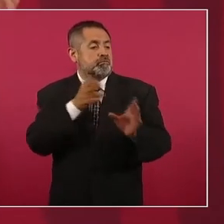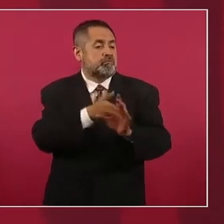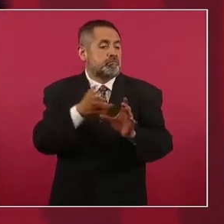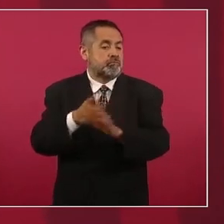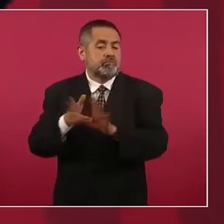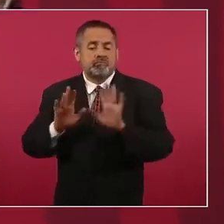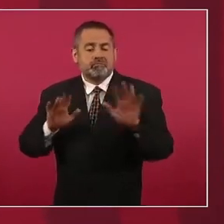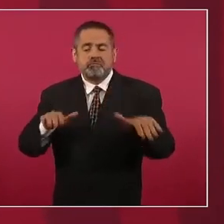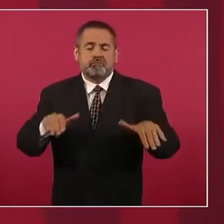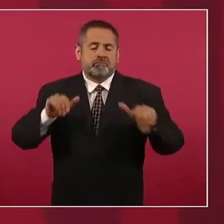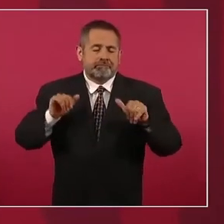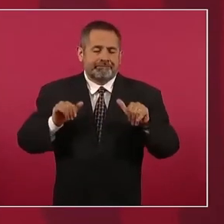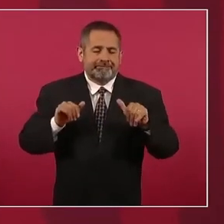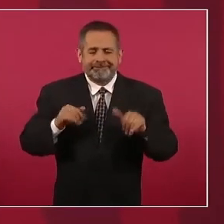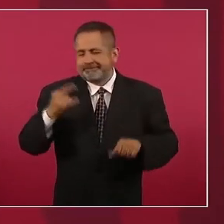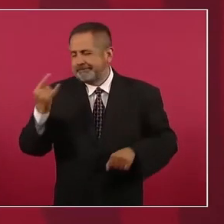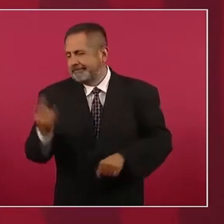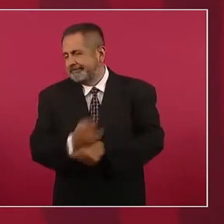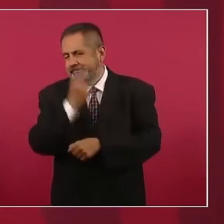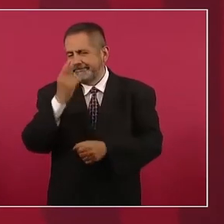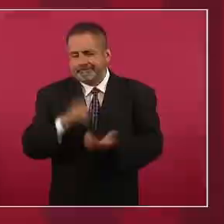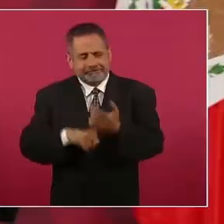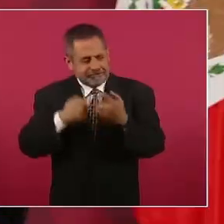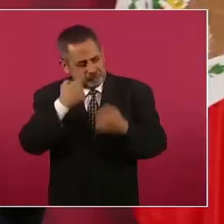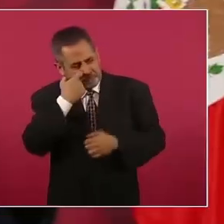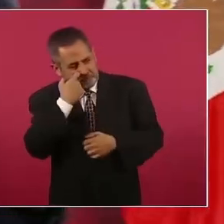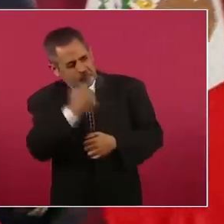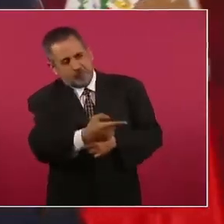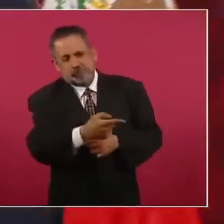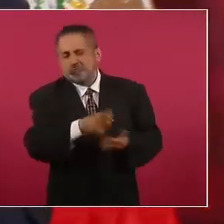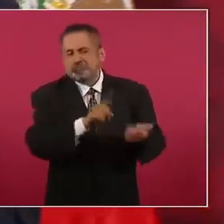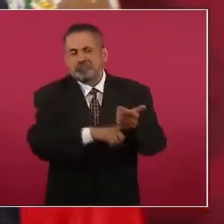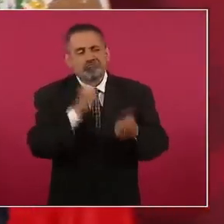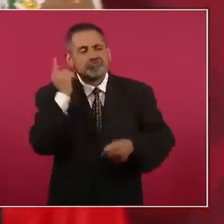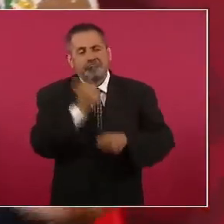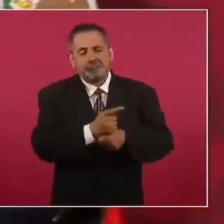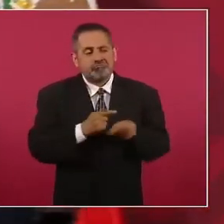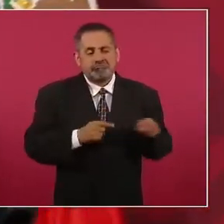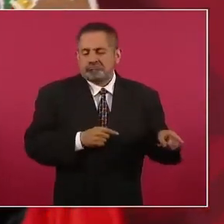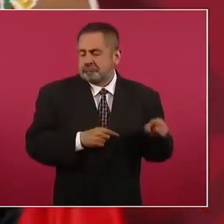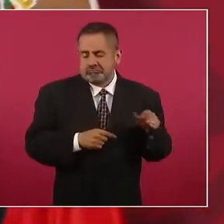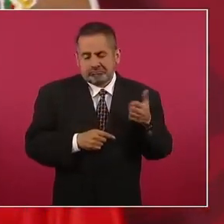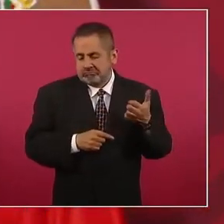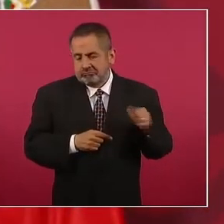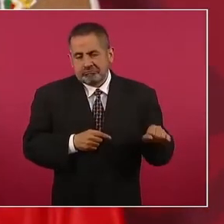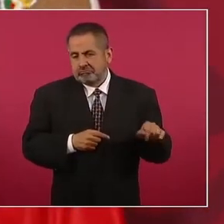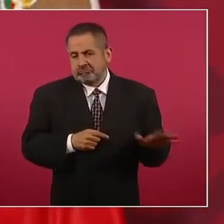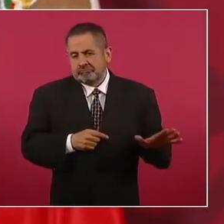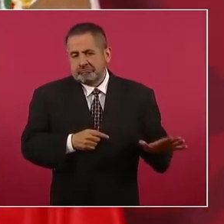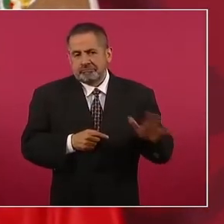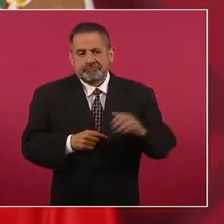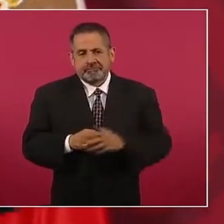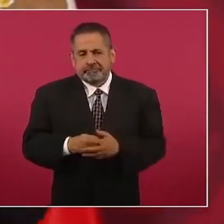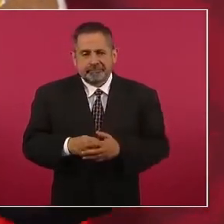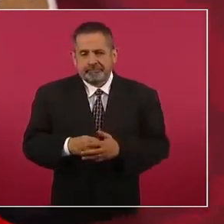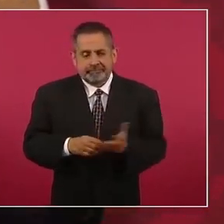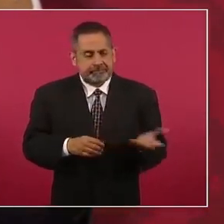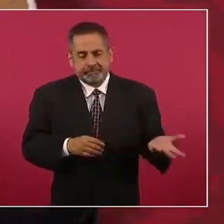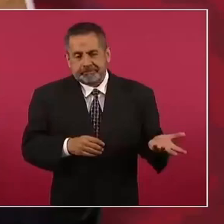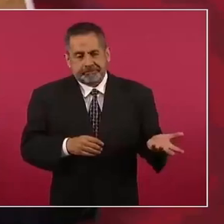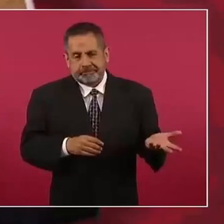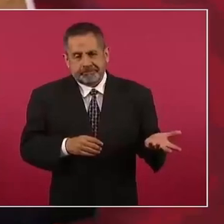Ya no, porque pues en estos tiempos hay que definirse. Ya no les quedó